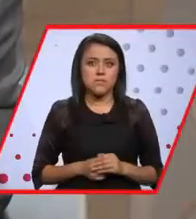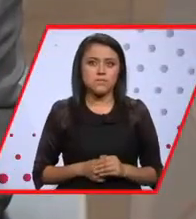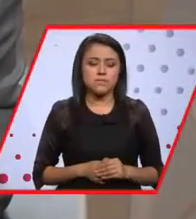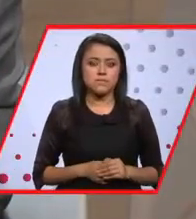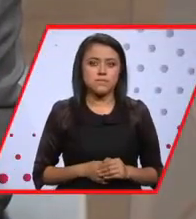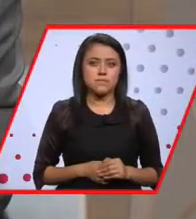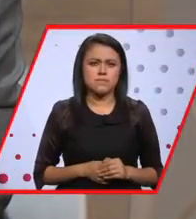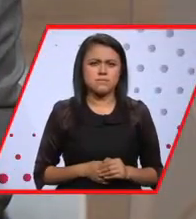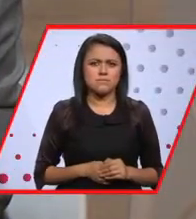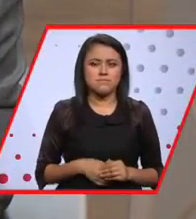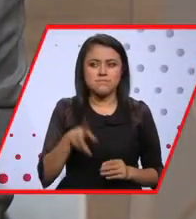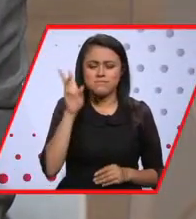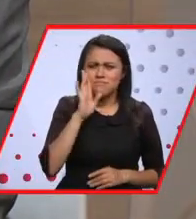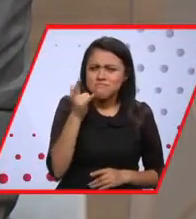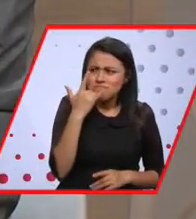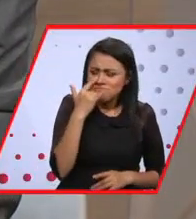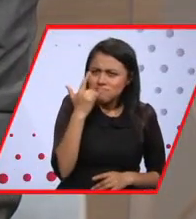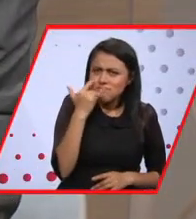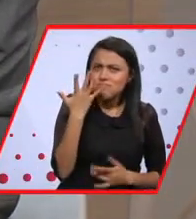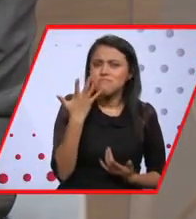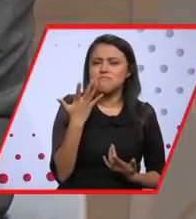Lo muy curioso es que